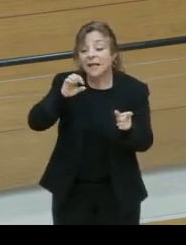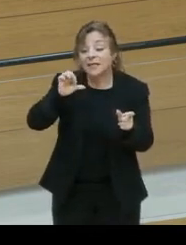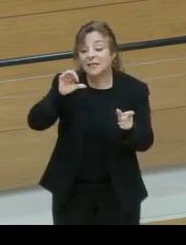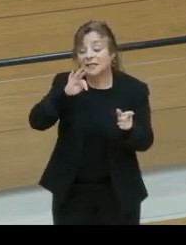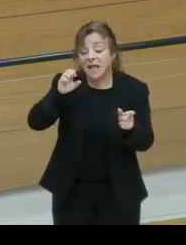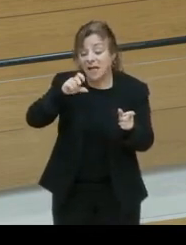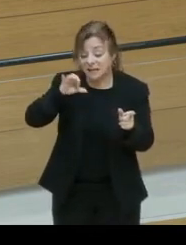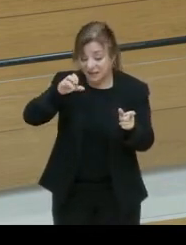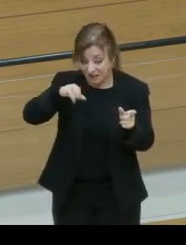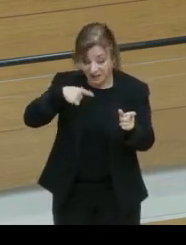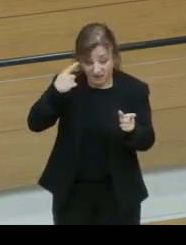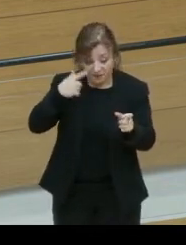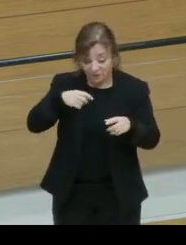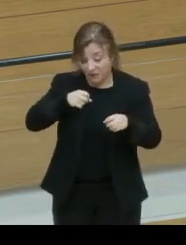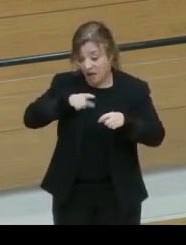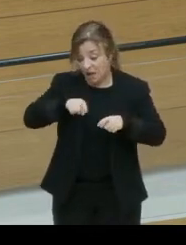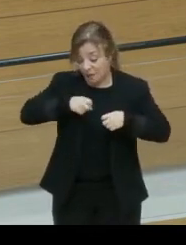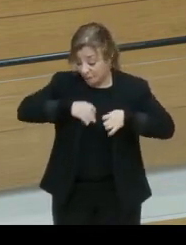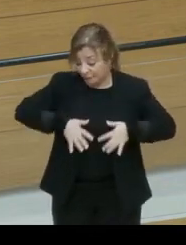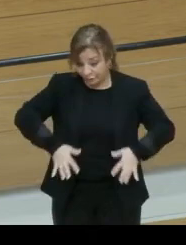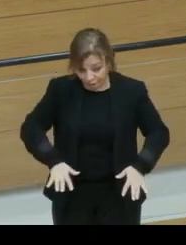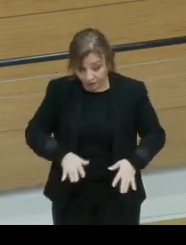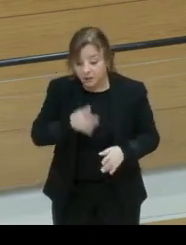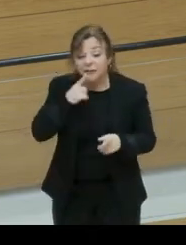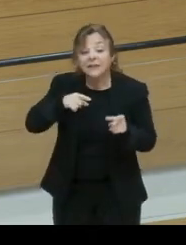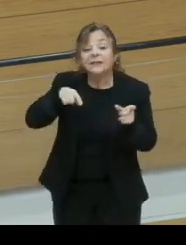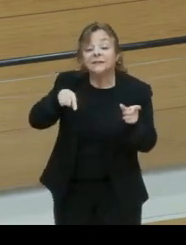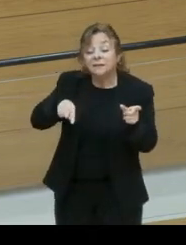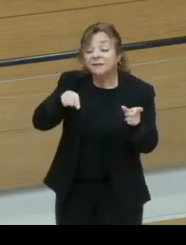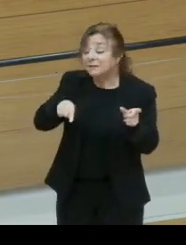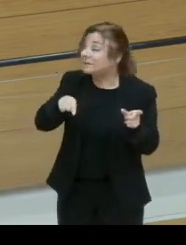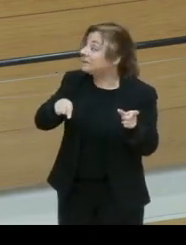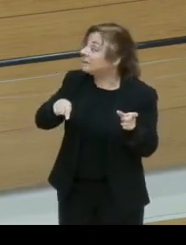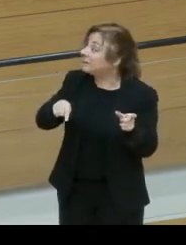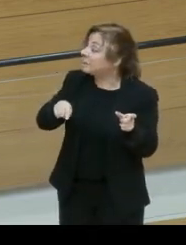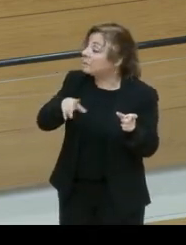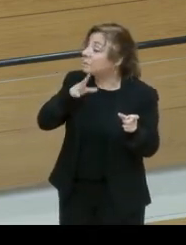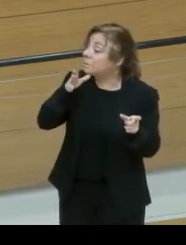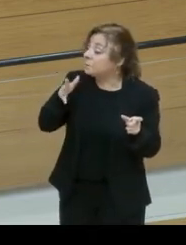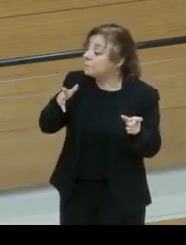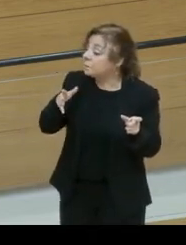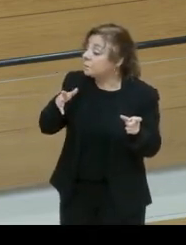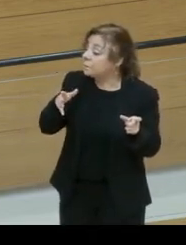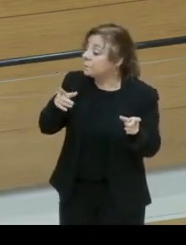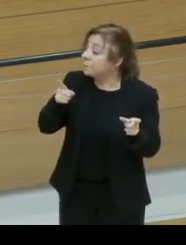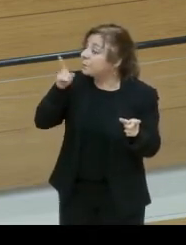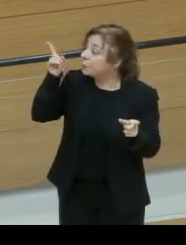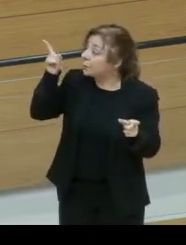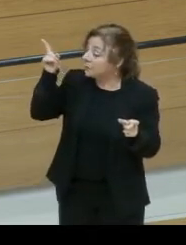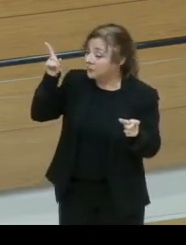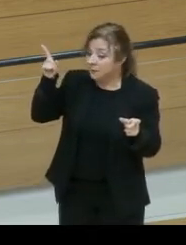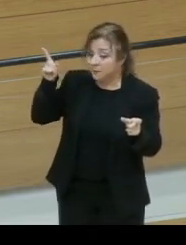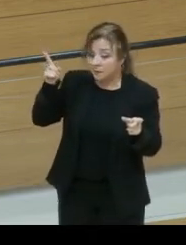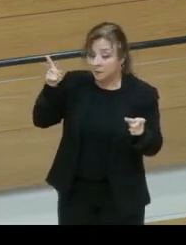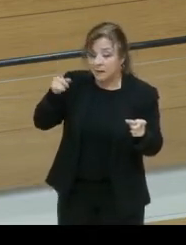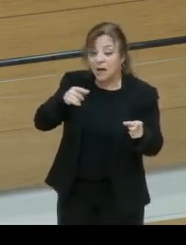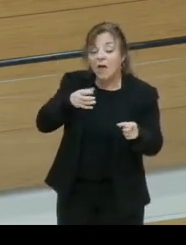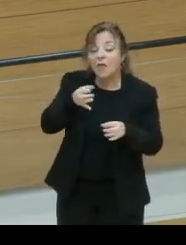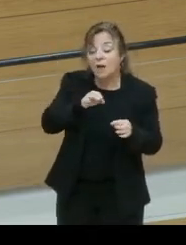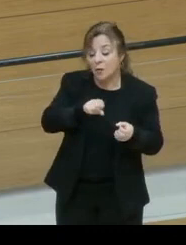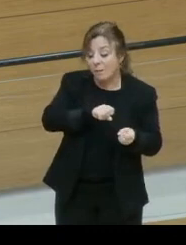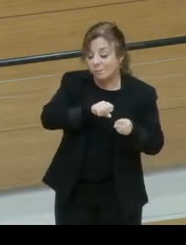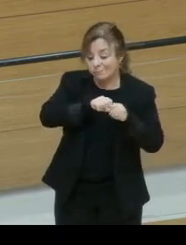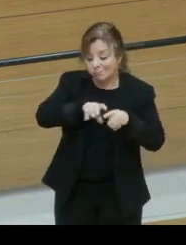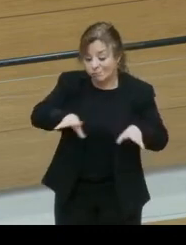De algo, ¿no? Pues la metástasis viene dada de la mano de ese mecanismo, la migración de las células. Y